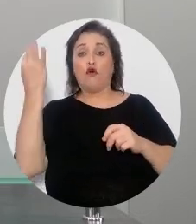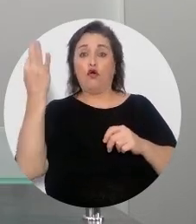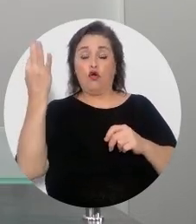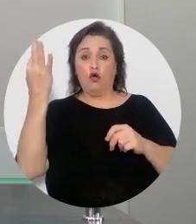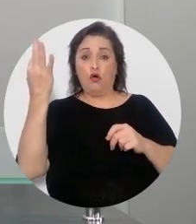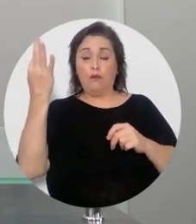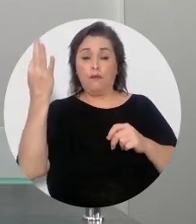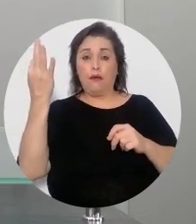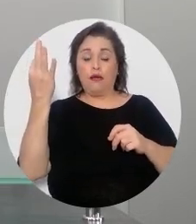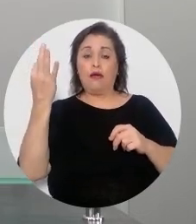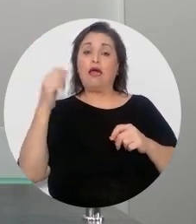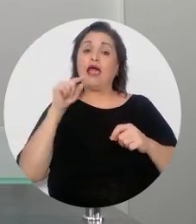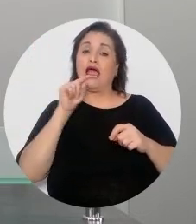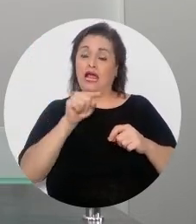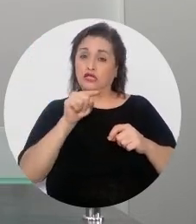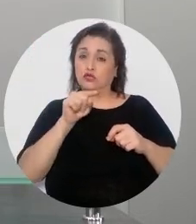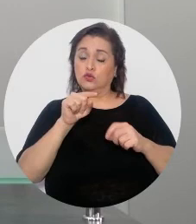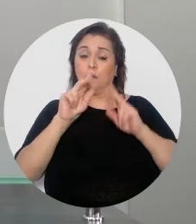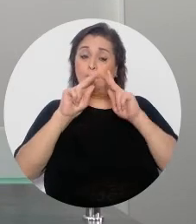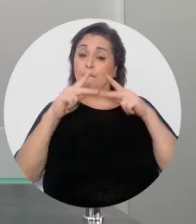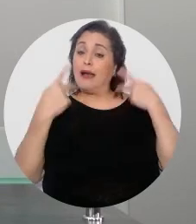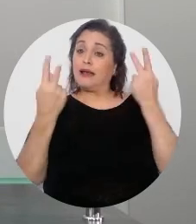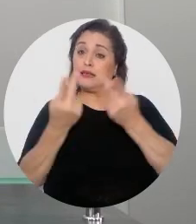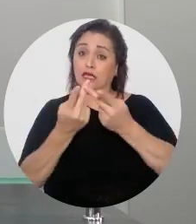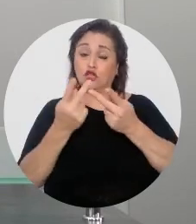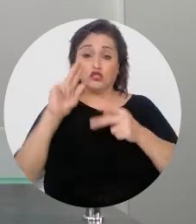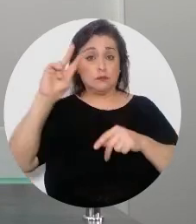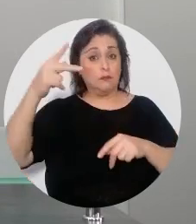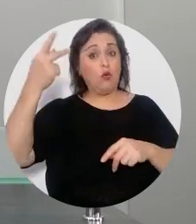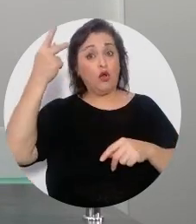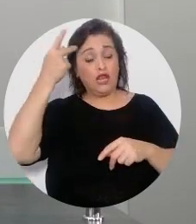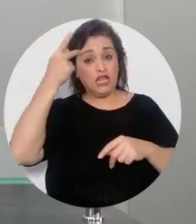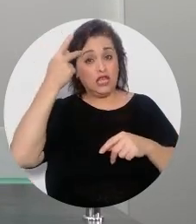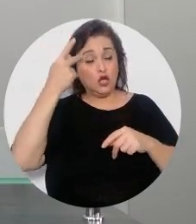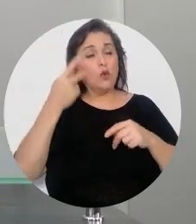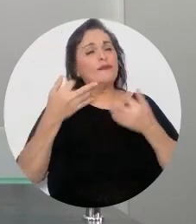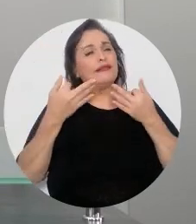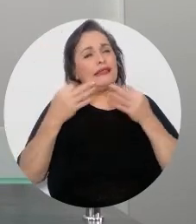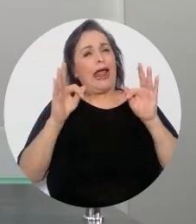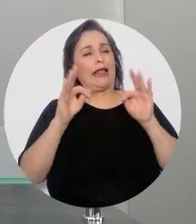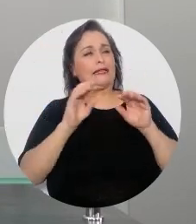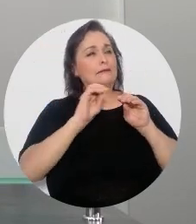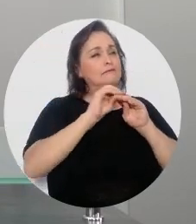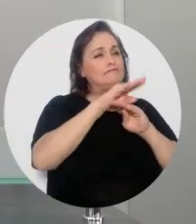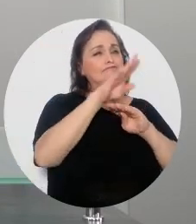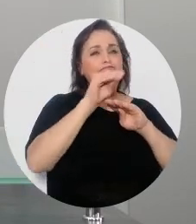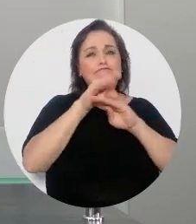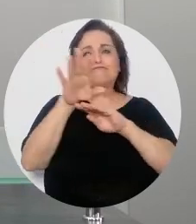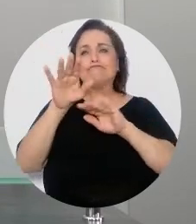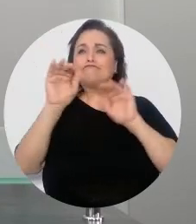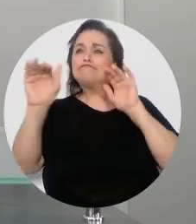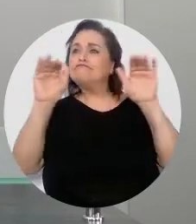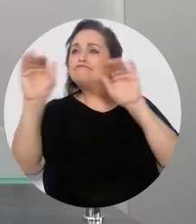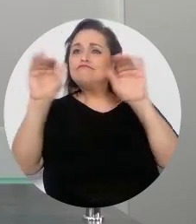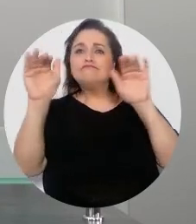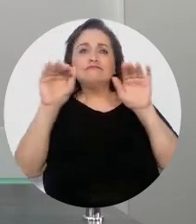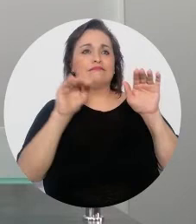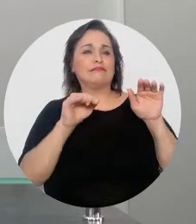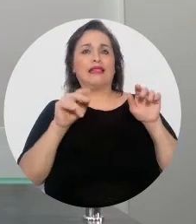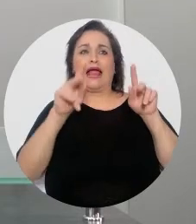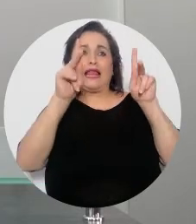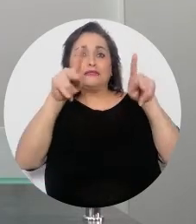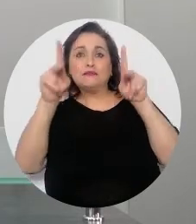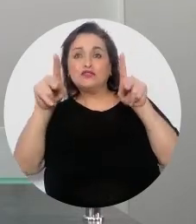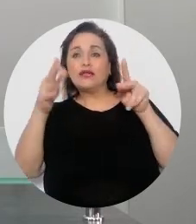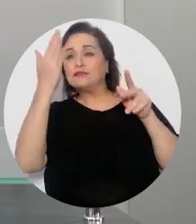a través de los cuales los partidos políticos intentan convencerlos a ustedes, como